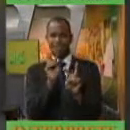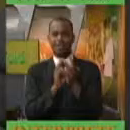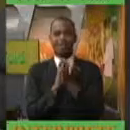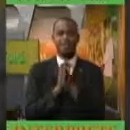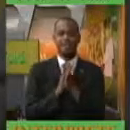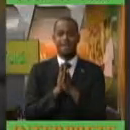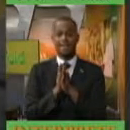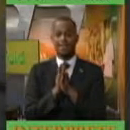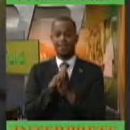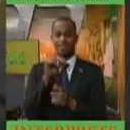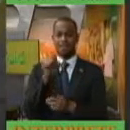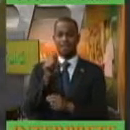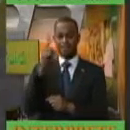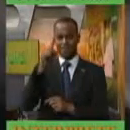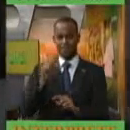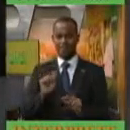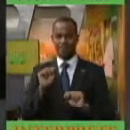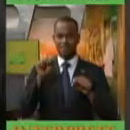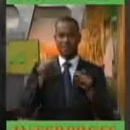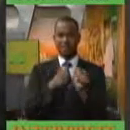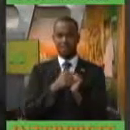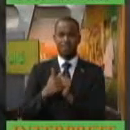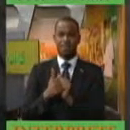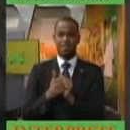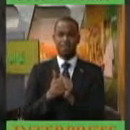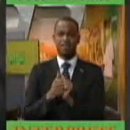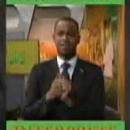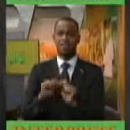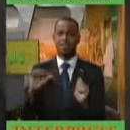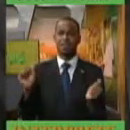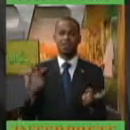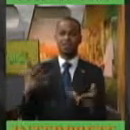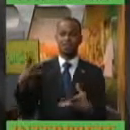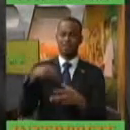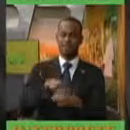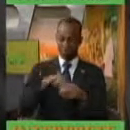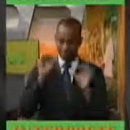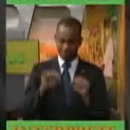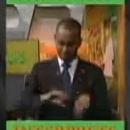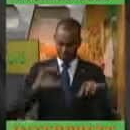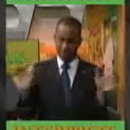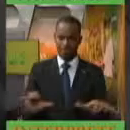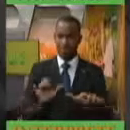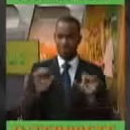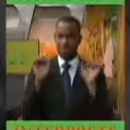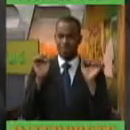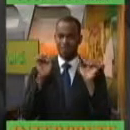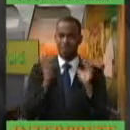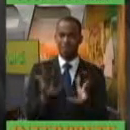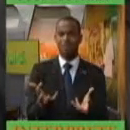ello para que participen de todo y cuanto puedan y quieran.